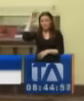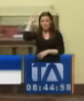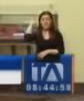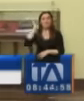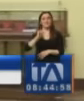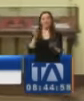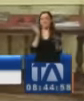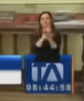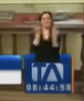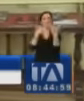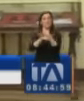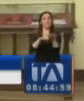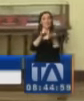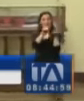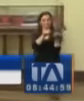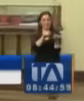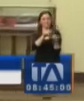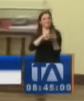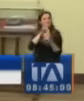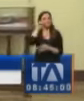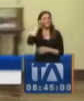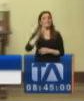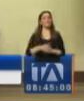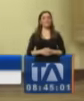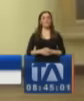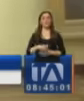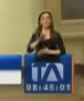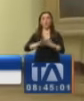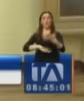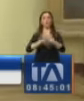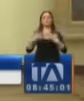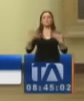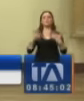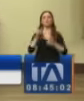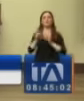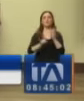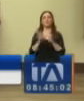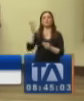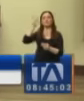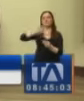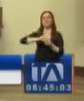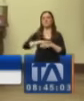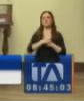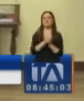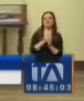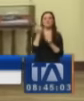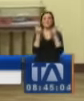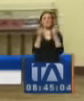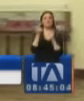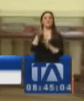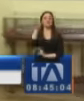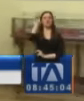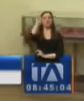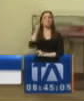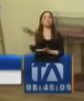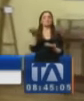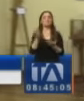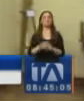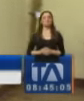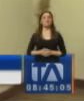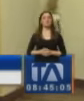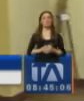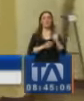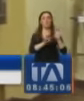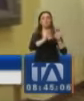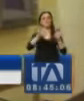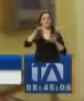existir, los tenemos ahí. Repitamos por favor, padre, el horario para que las personas en casa aprovechen y visiten acá en el norte de la capital este